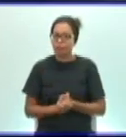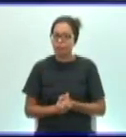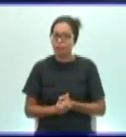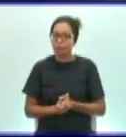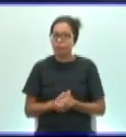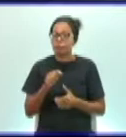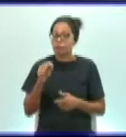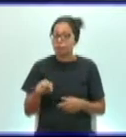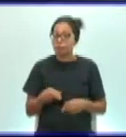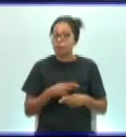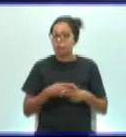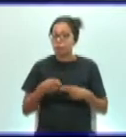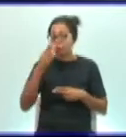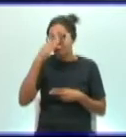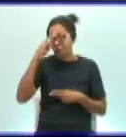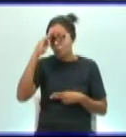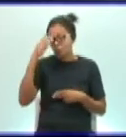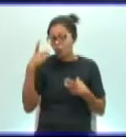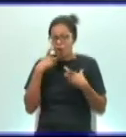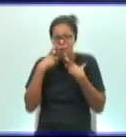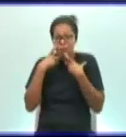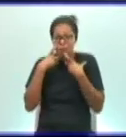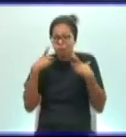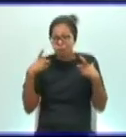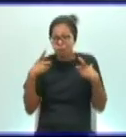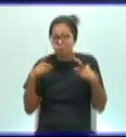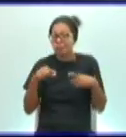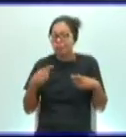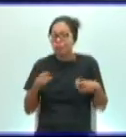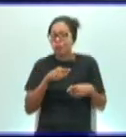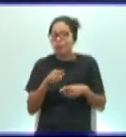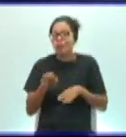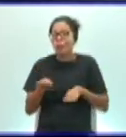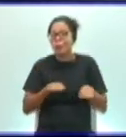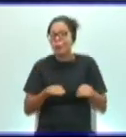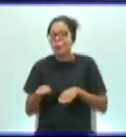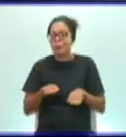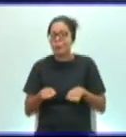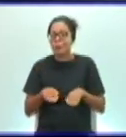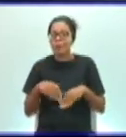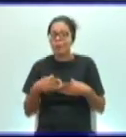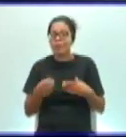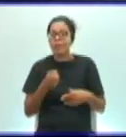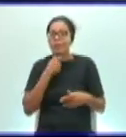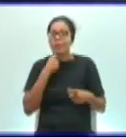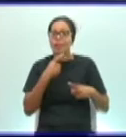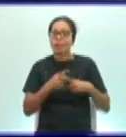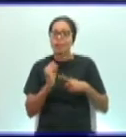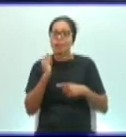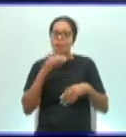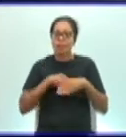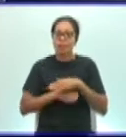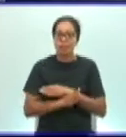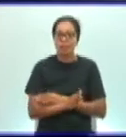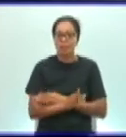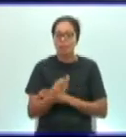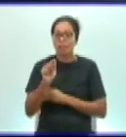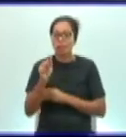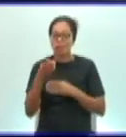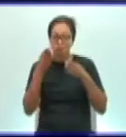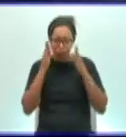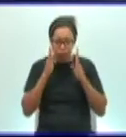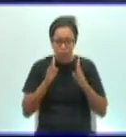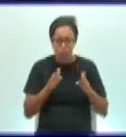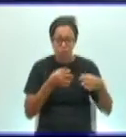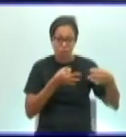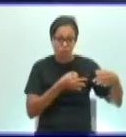historia, sobre todo preparándonos para la prueba de ingreso, que ustedes tengan en cuenta estos elementos. cuando me enfocan un documento, qué elementos